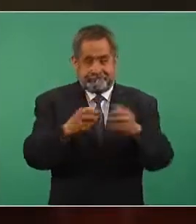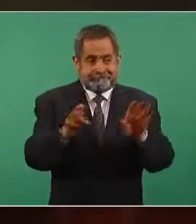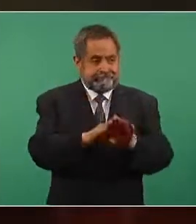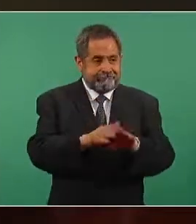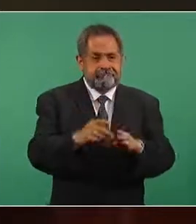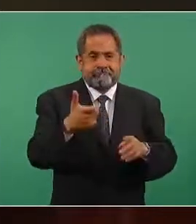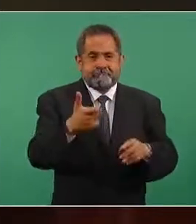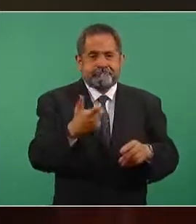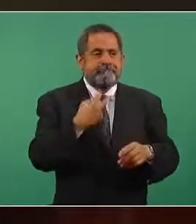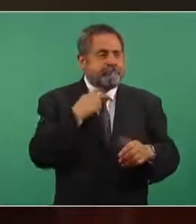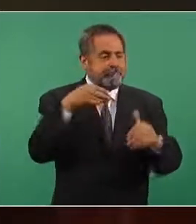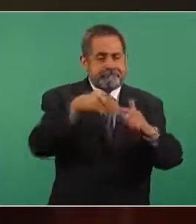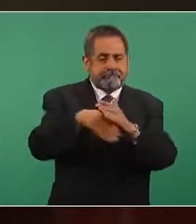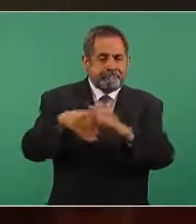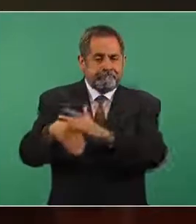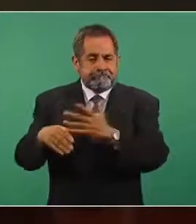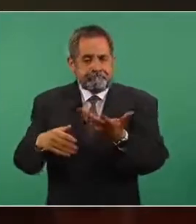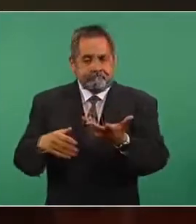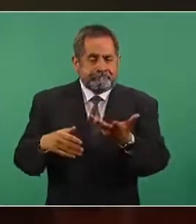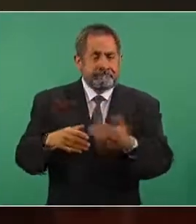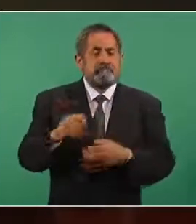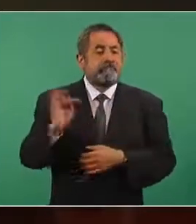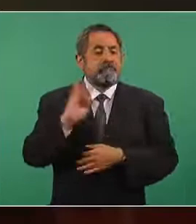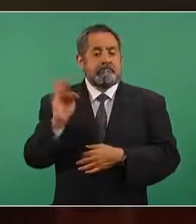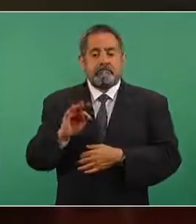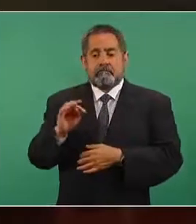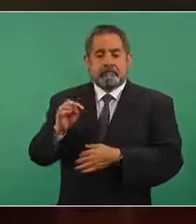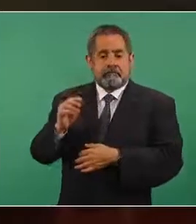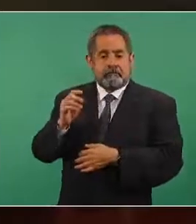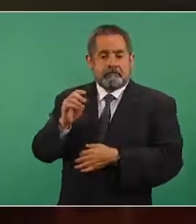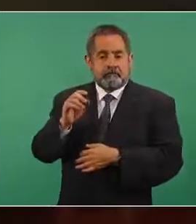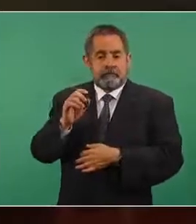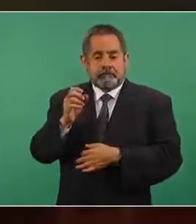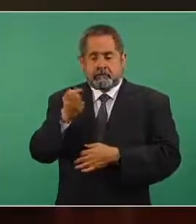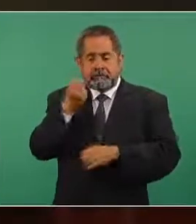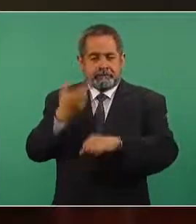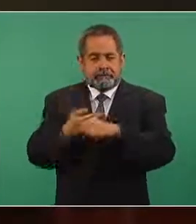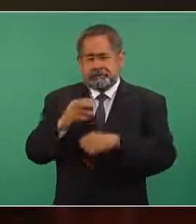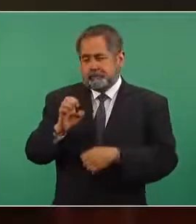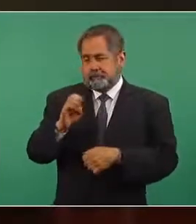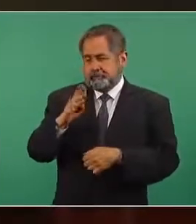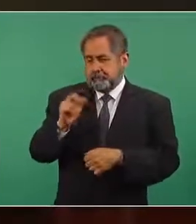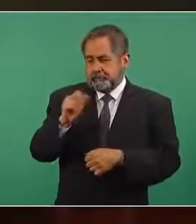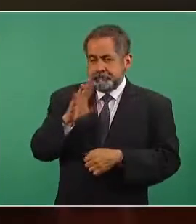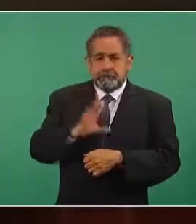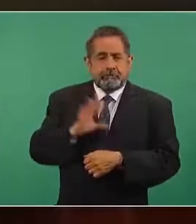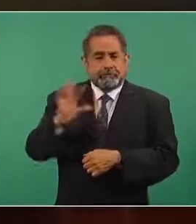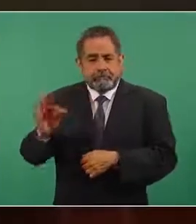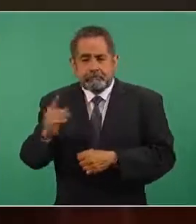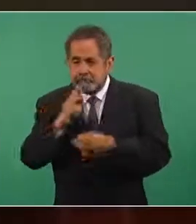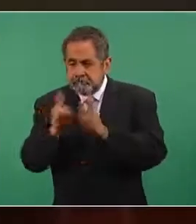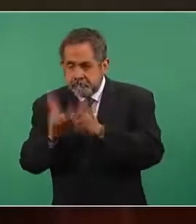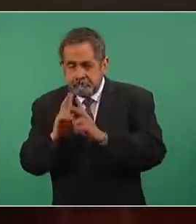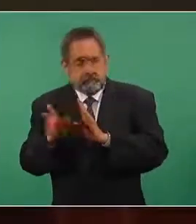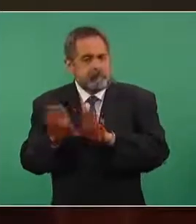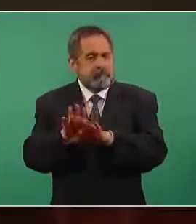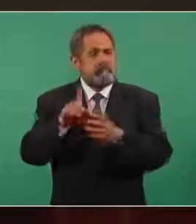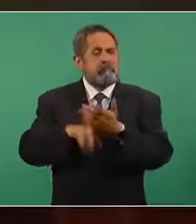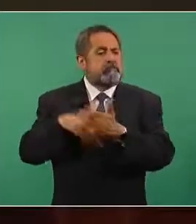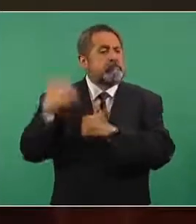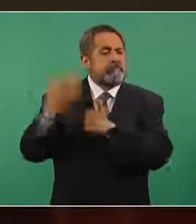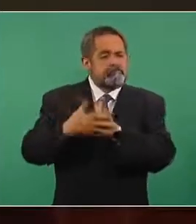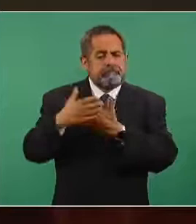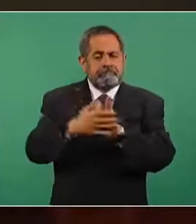Entonces, preguntarle a usted si le comentó algo al canciller, si tocó este tema con esta misión que vino, sobre cómo sería el proceso